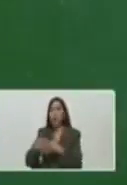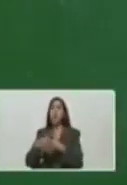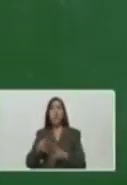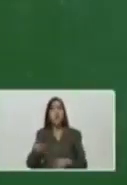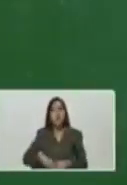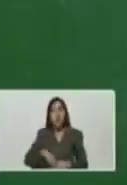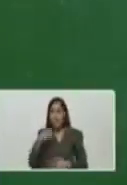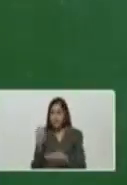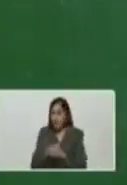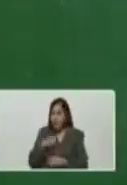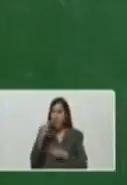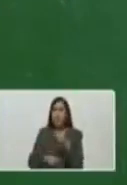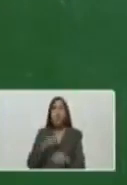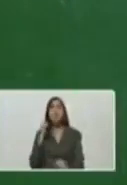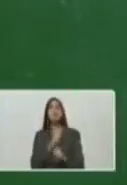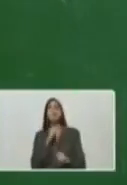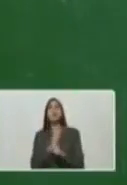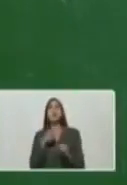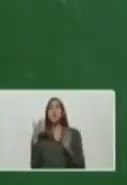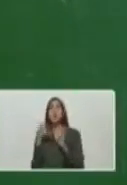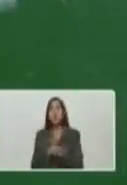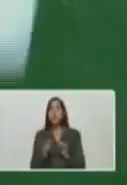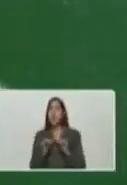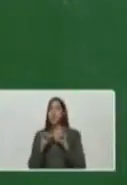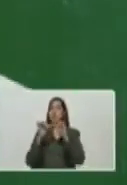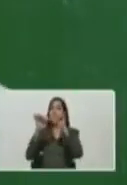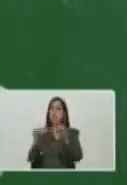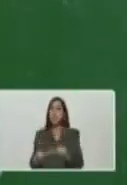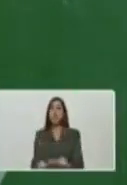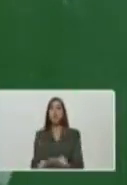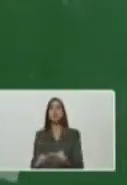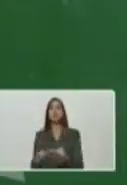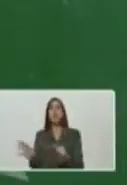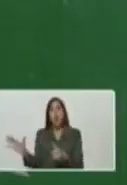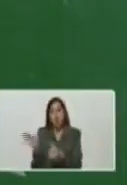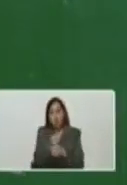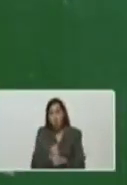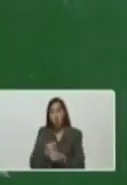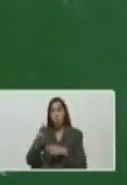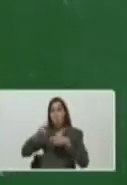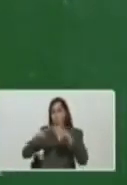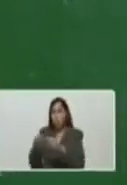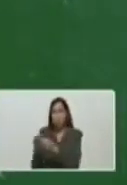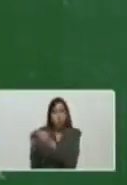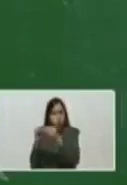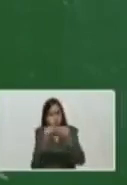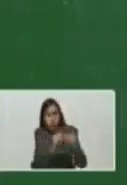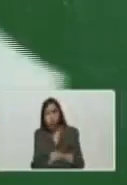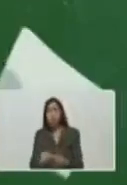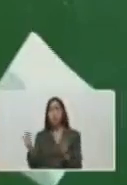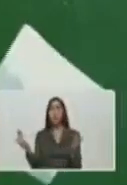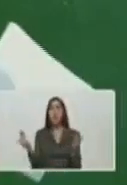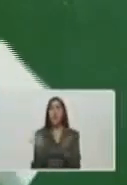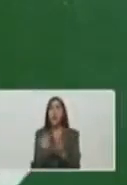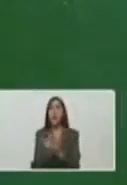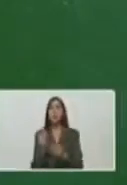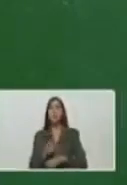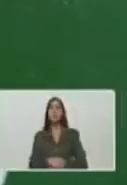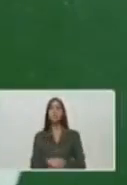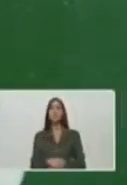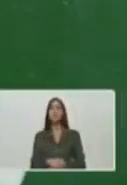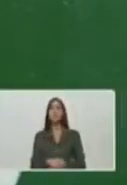está trabajando en mantener o rescatar esa infraestructura escolar y que, bueno, no